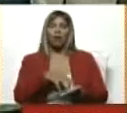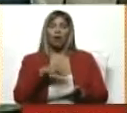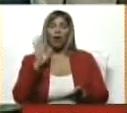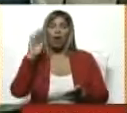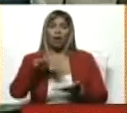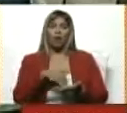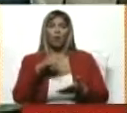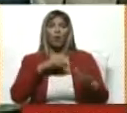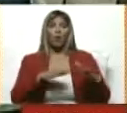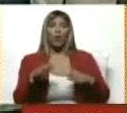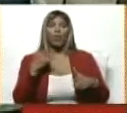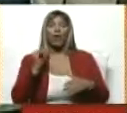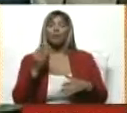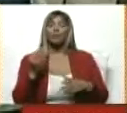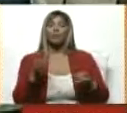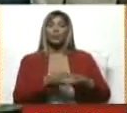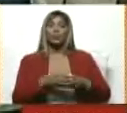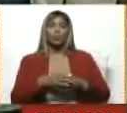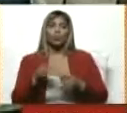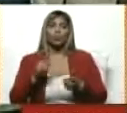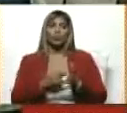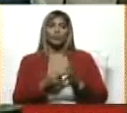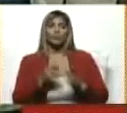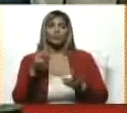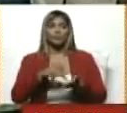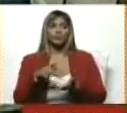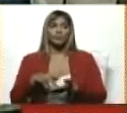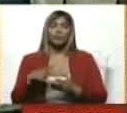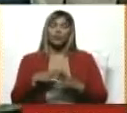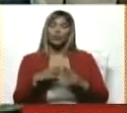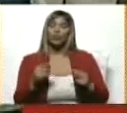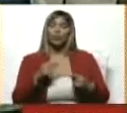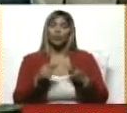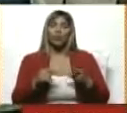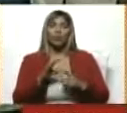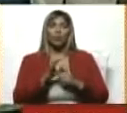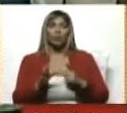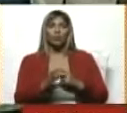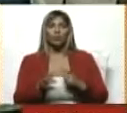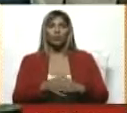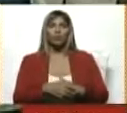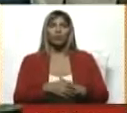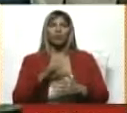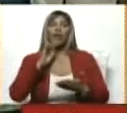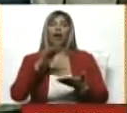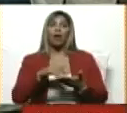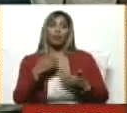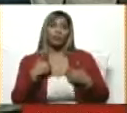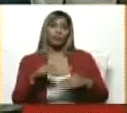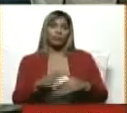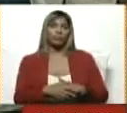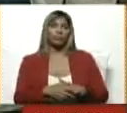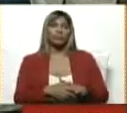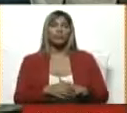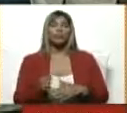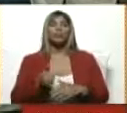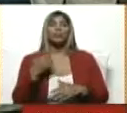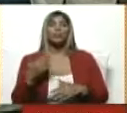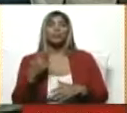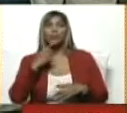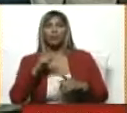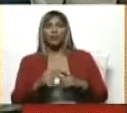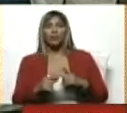tener muchos de los grupos que han representado toda nuestra cultura popular. En Aragua, por supuesto, principalmente